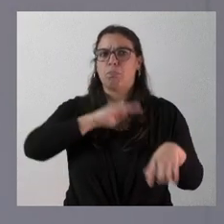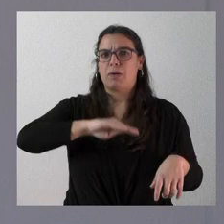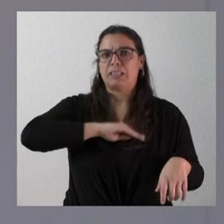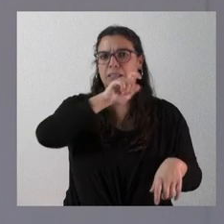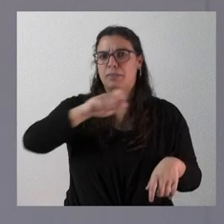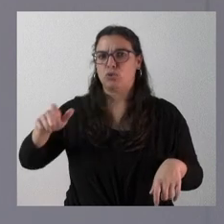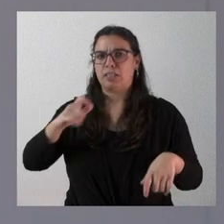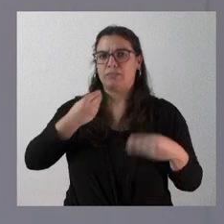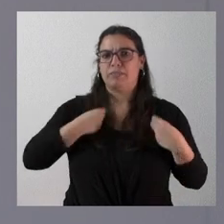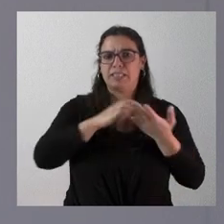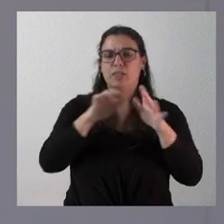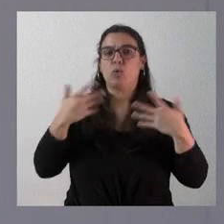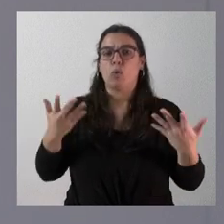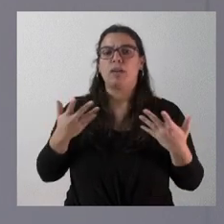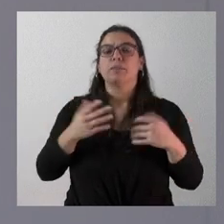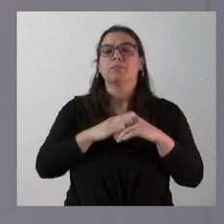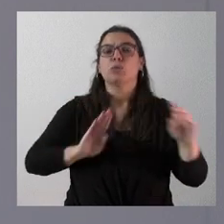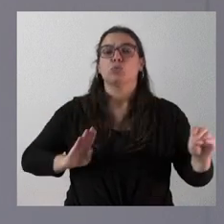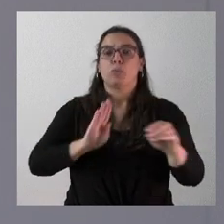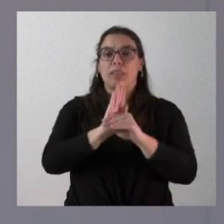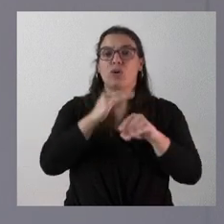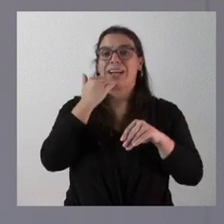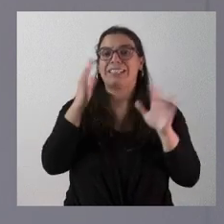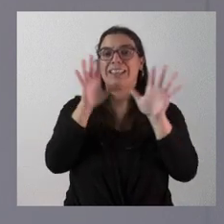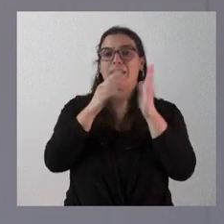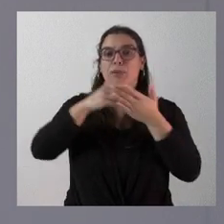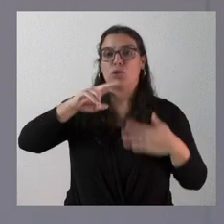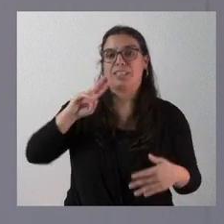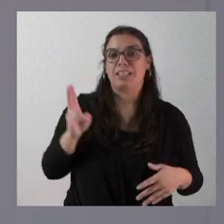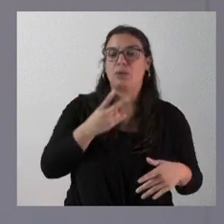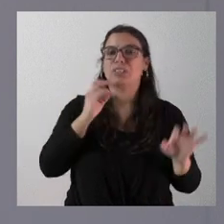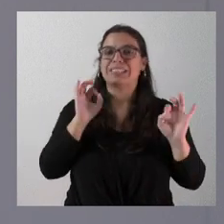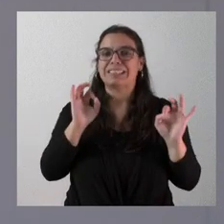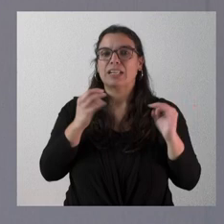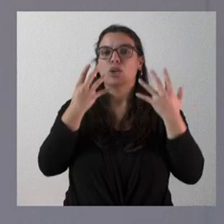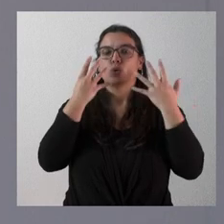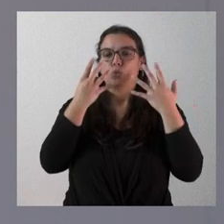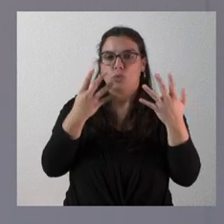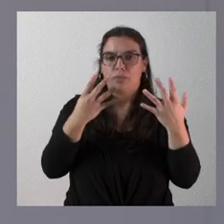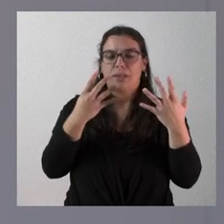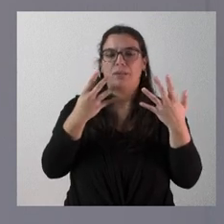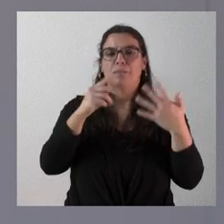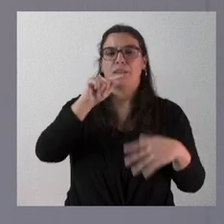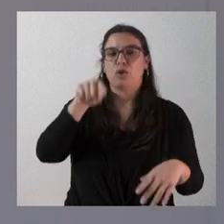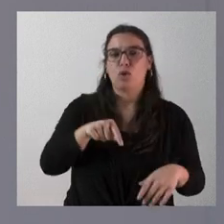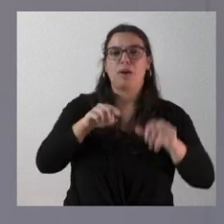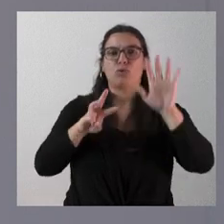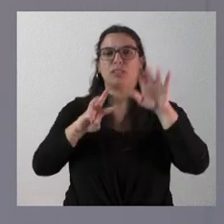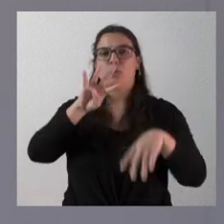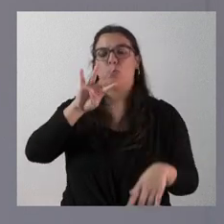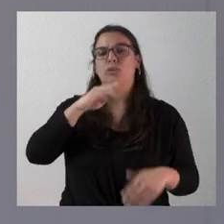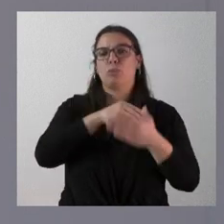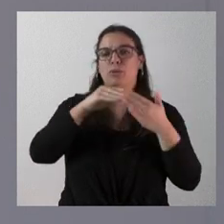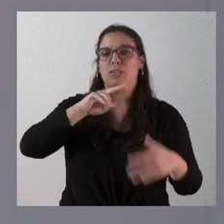Castilla y león es la concesión de una subvención por casi 10 millones de euros en concreto 9,84 millones